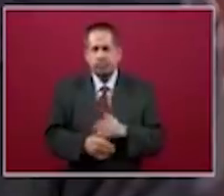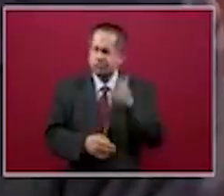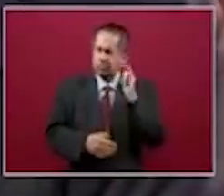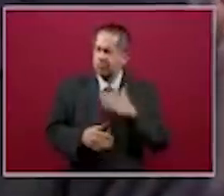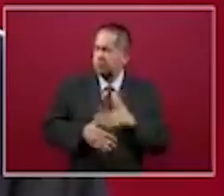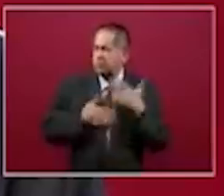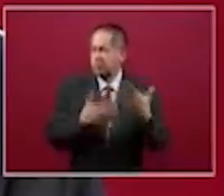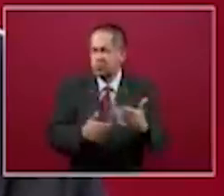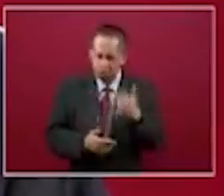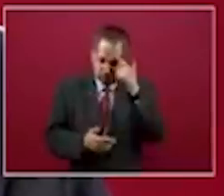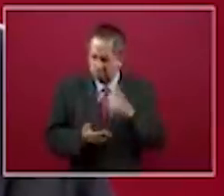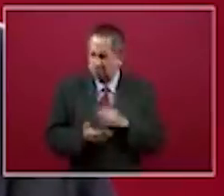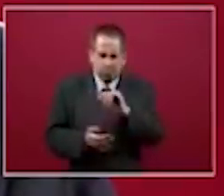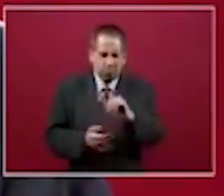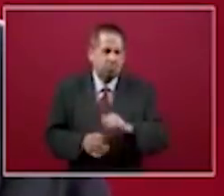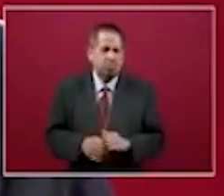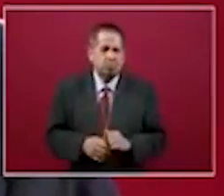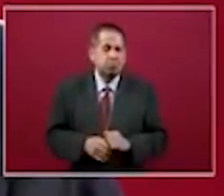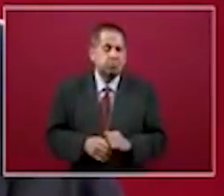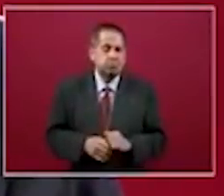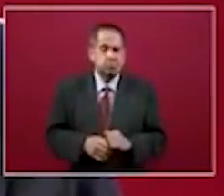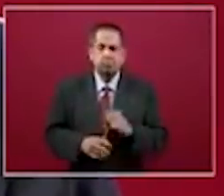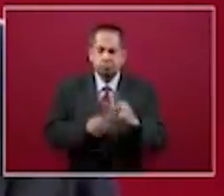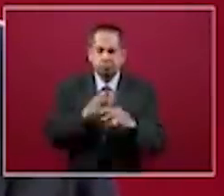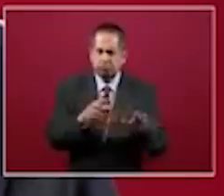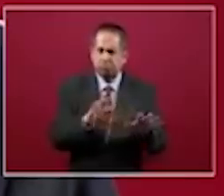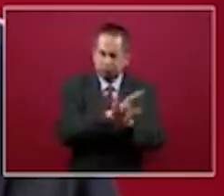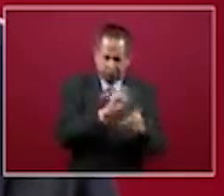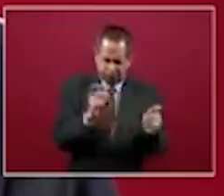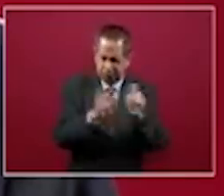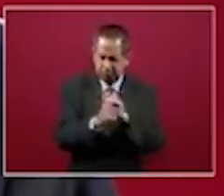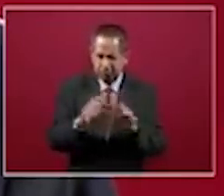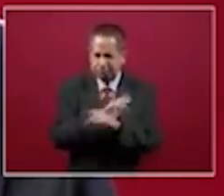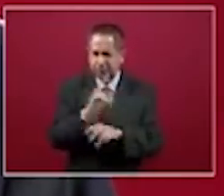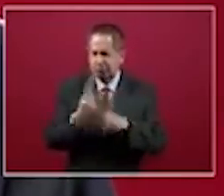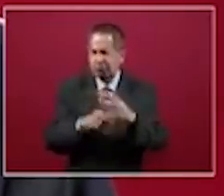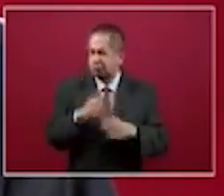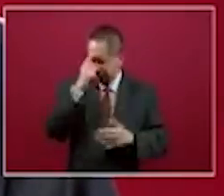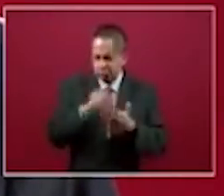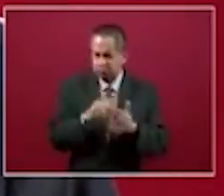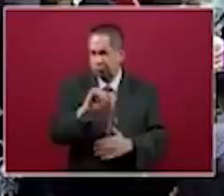tengo confianza de que van a cambiar las cosas.